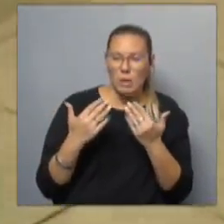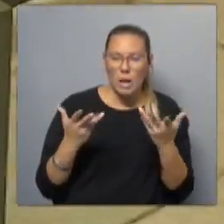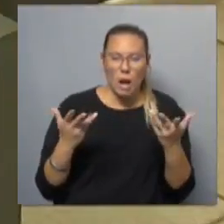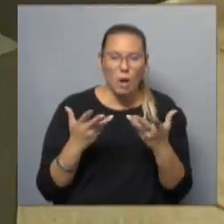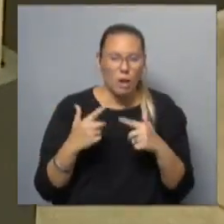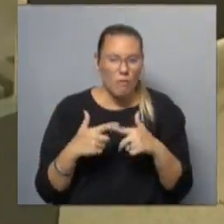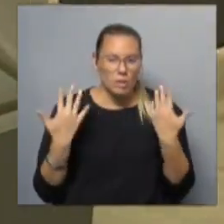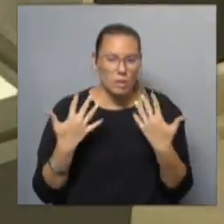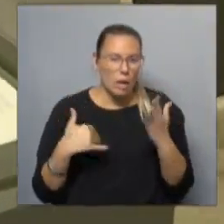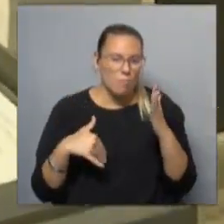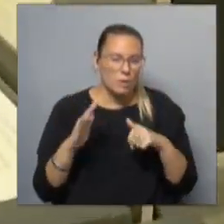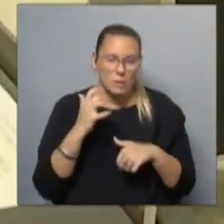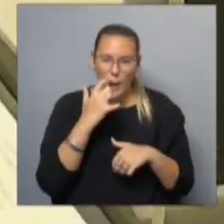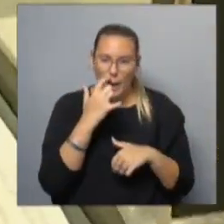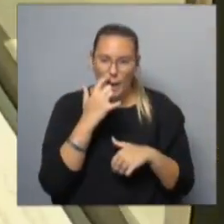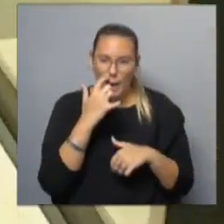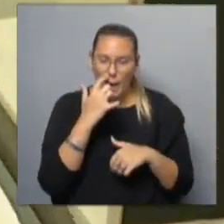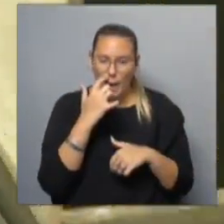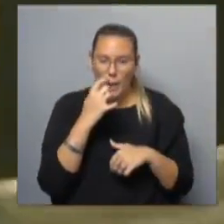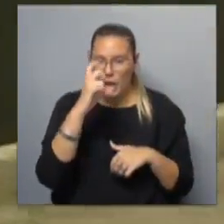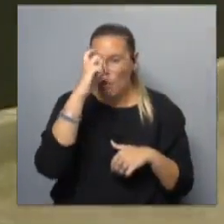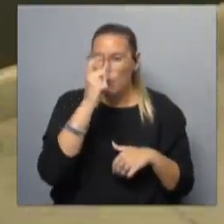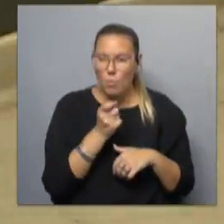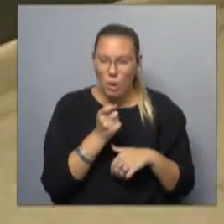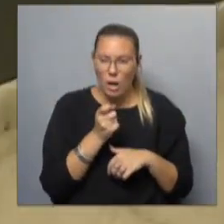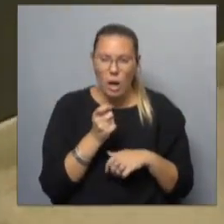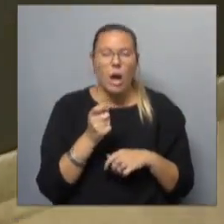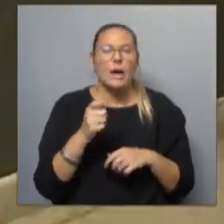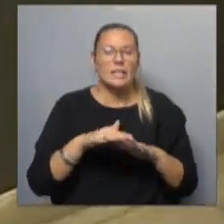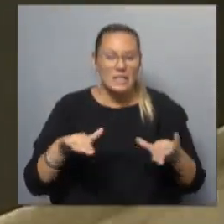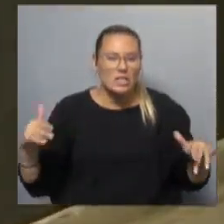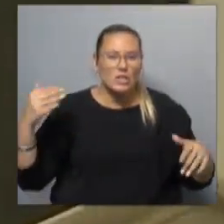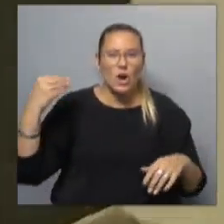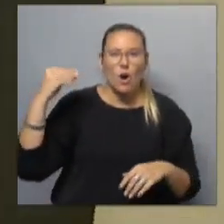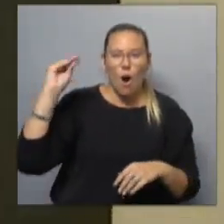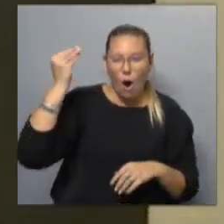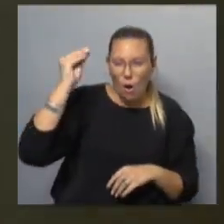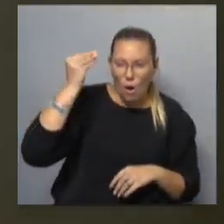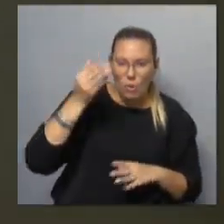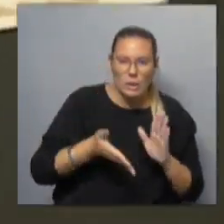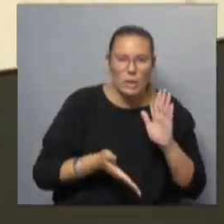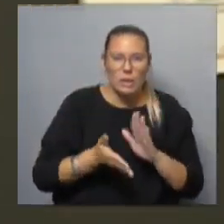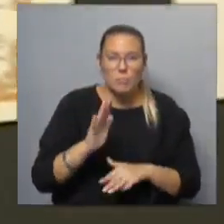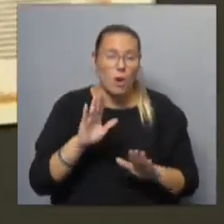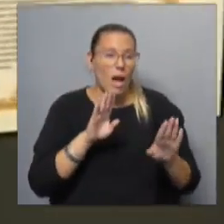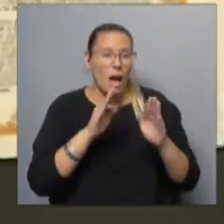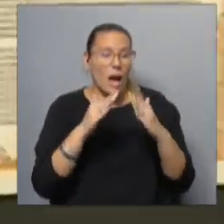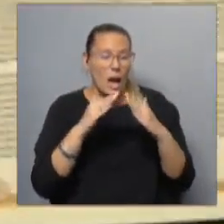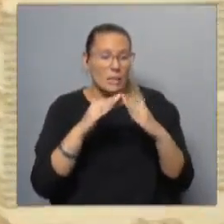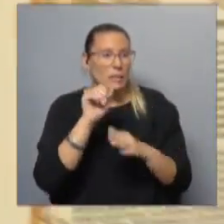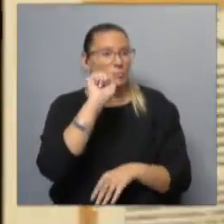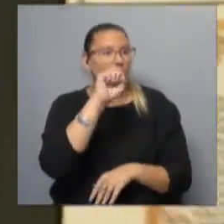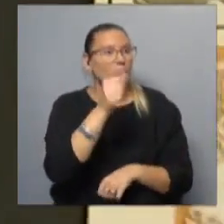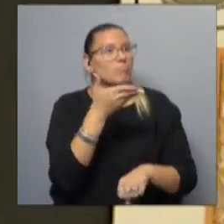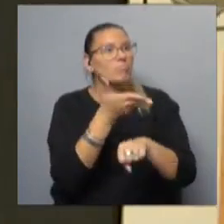está festejando cada vez más, que es el Halloween, donde los jóvenes, los niños salen por las casas a